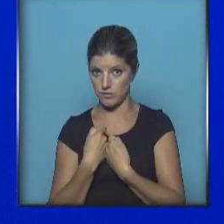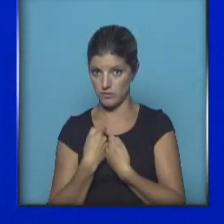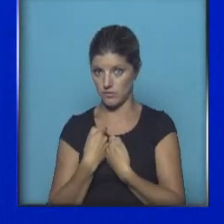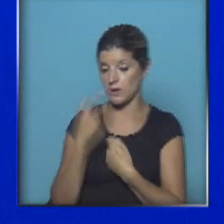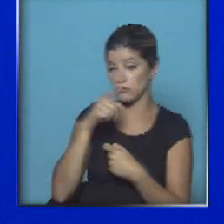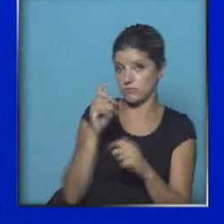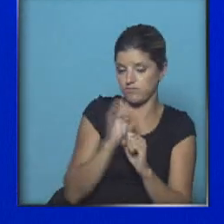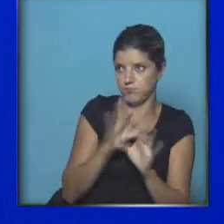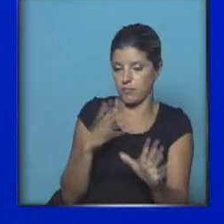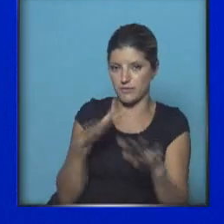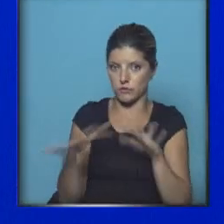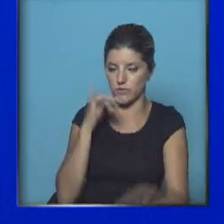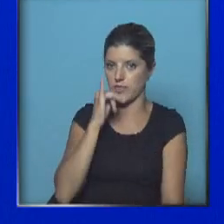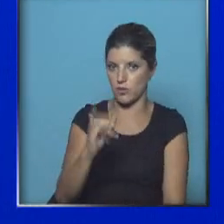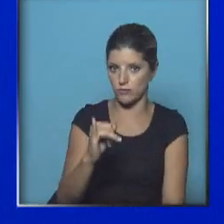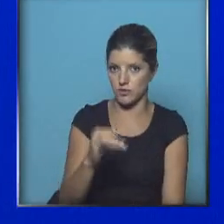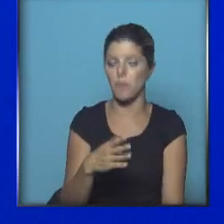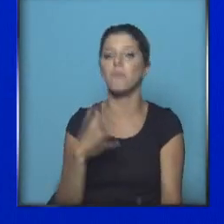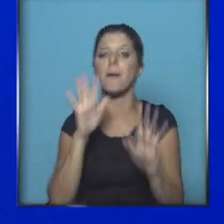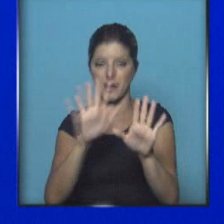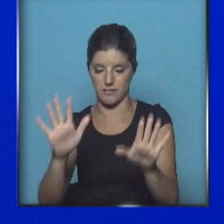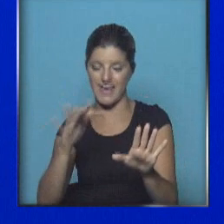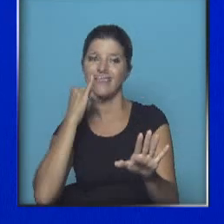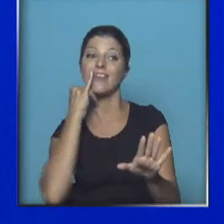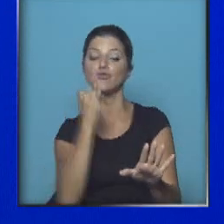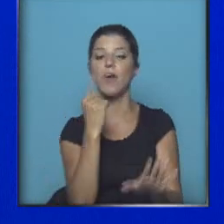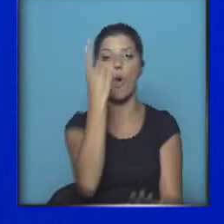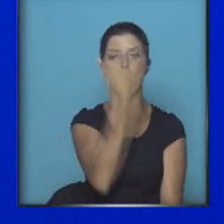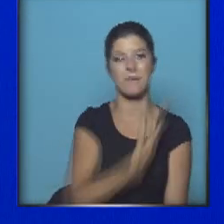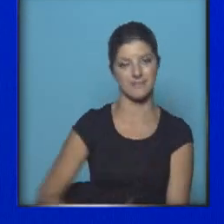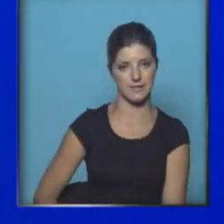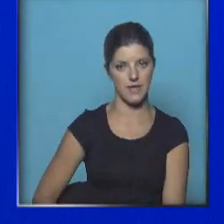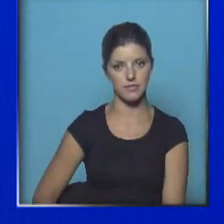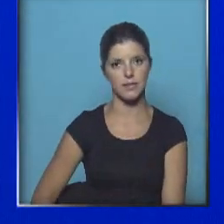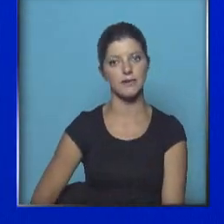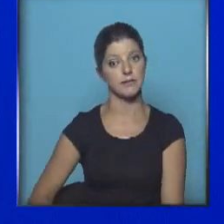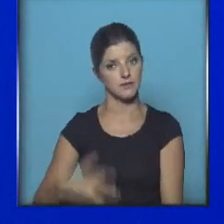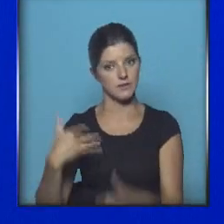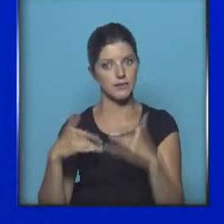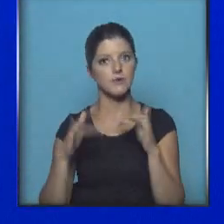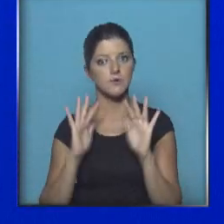conmocionados por la gravedad de la denuncia, realmente denunciar a la Presidenta de la República es de una gravedad